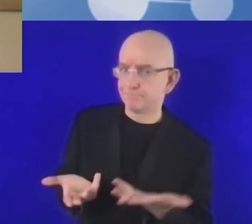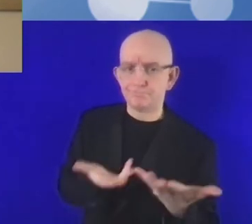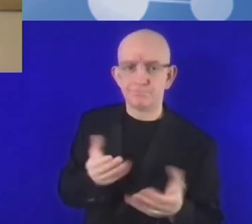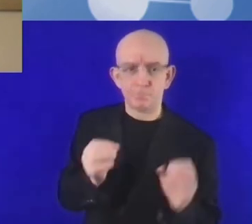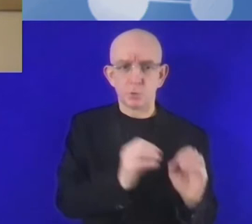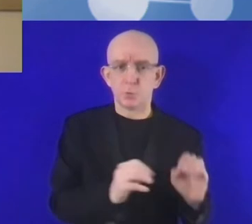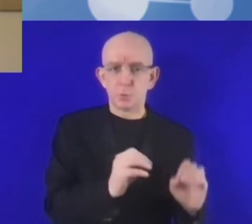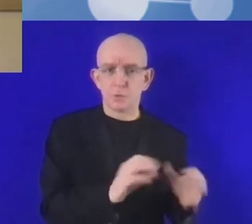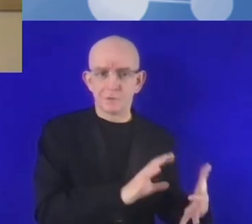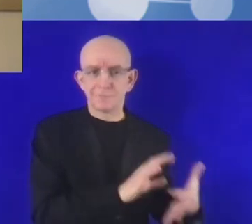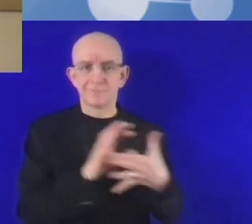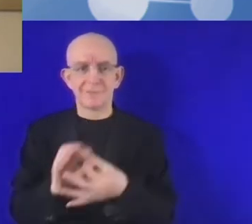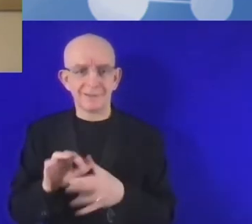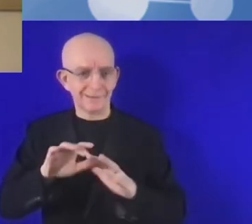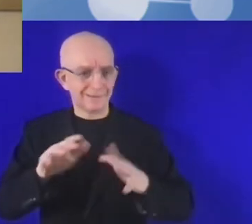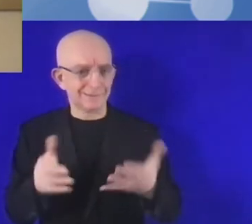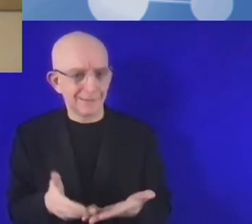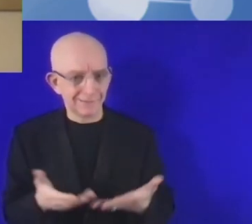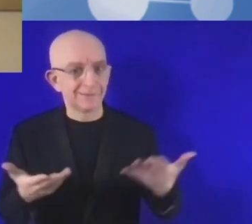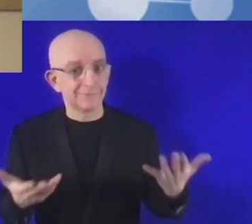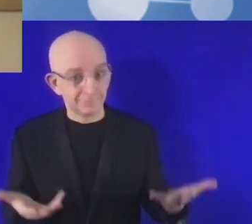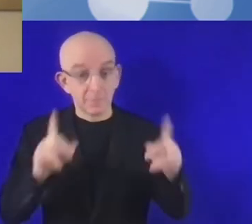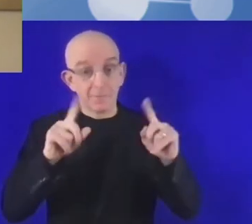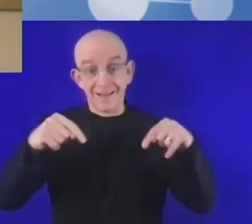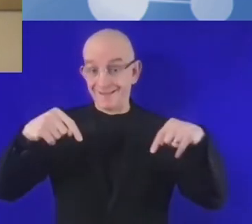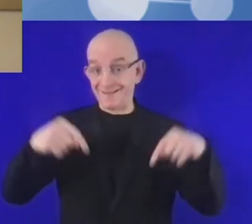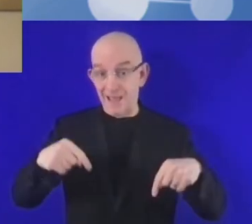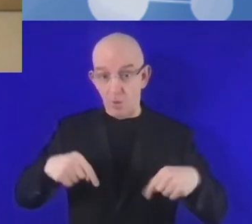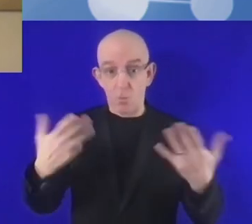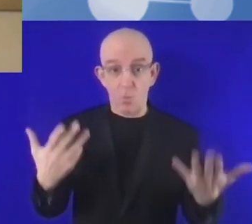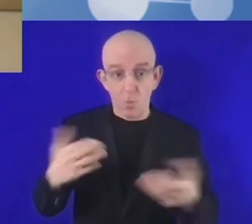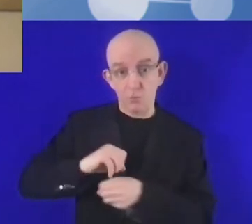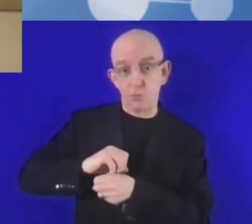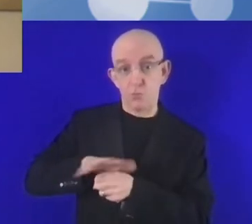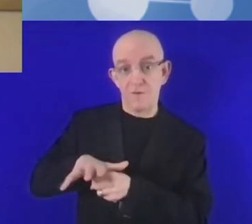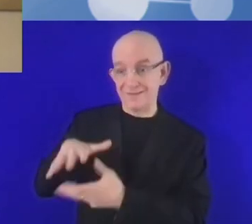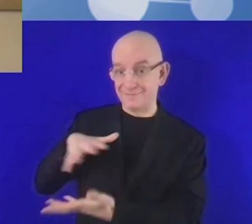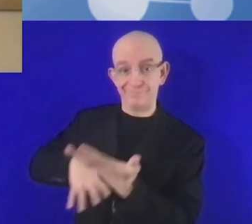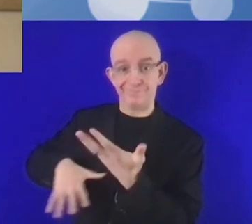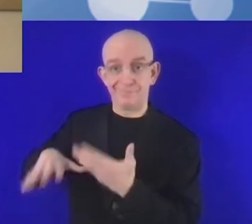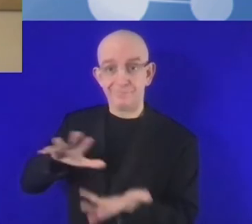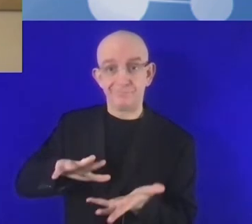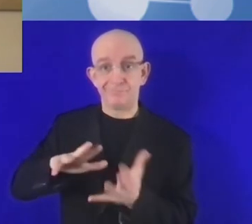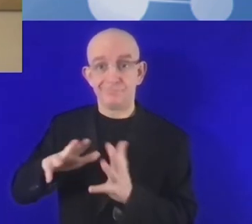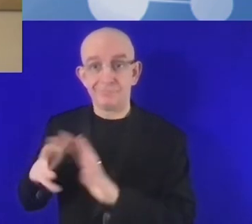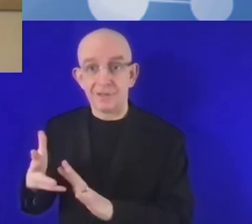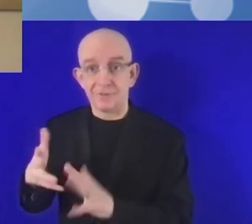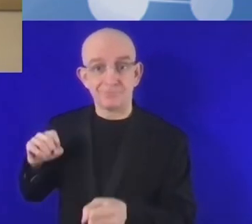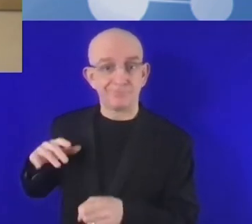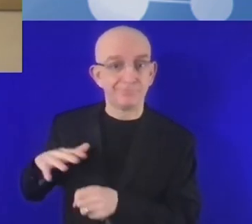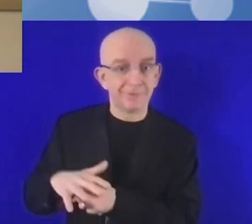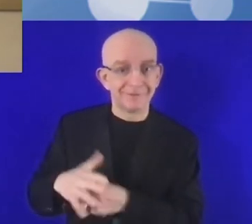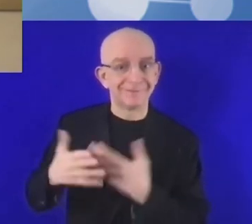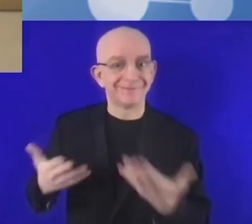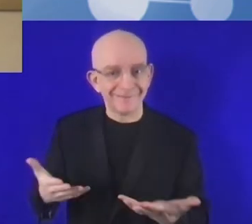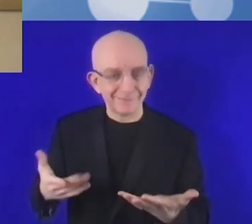Internet. En cuanto a la pandemia del COVID-19, hemos notado que tuvo una enorme